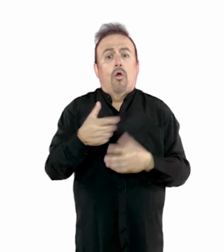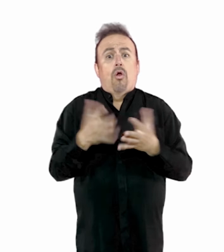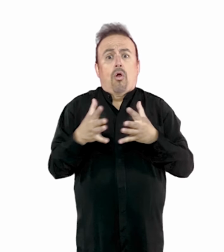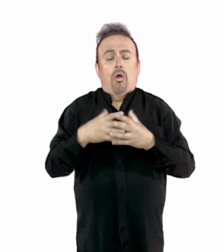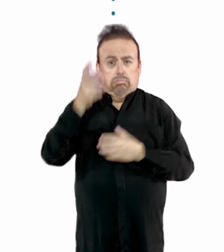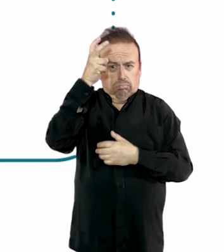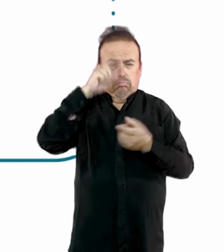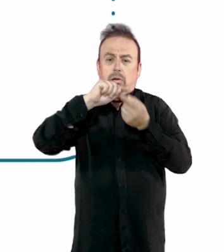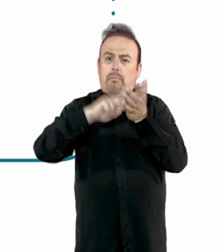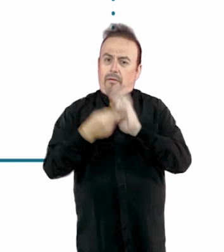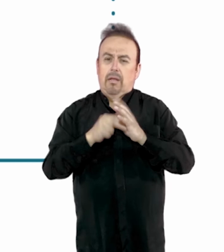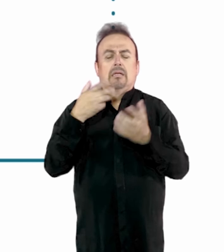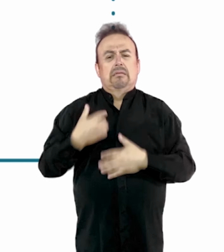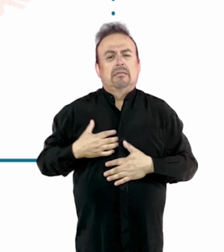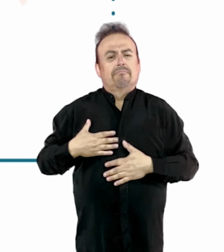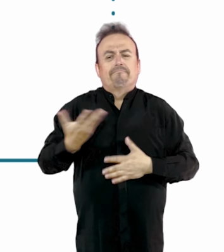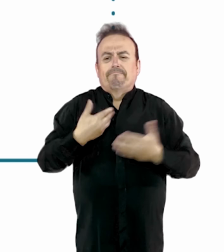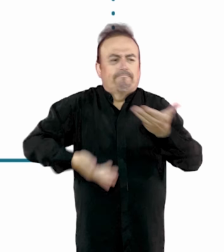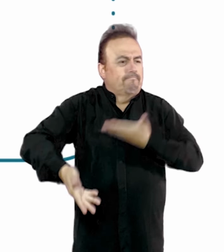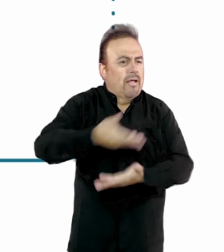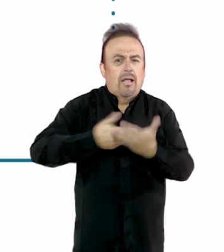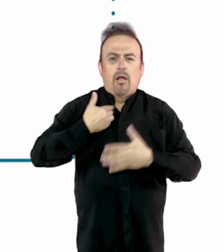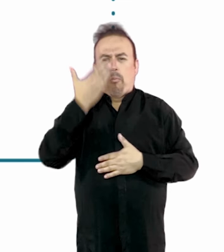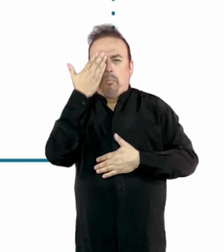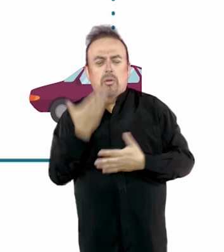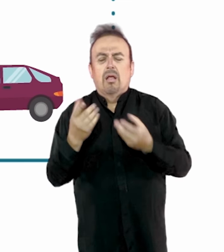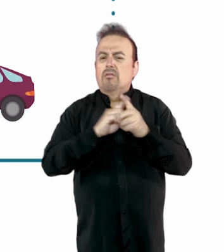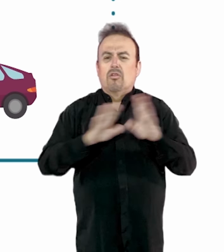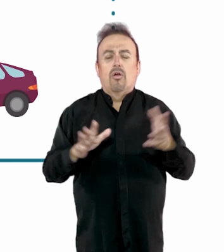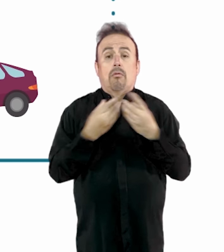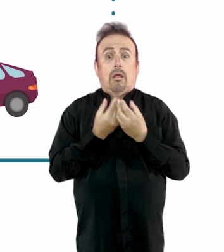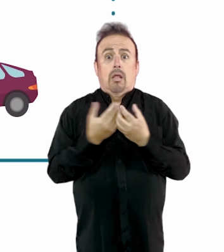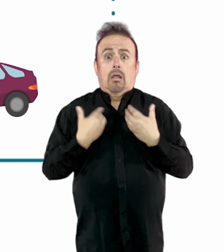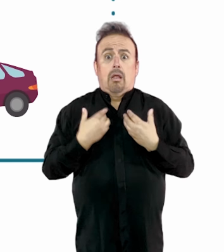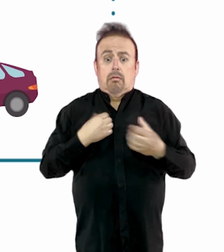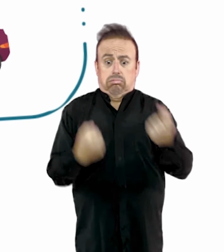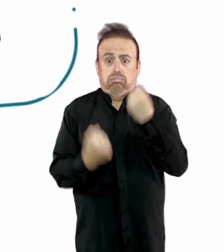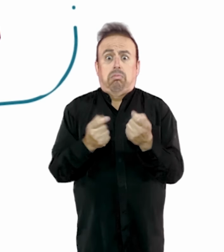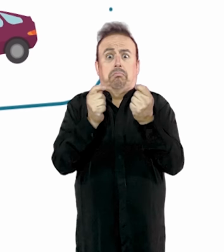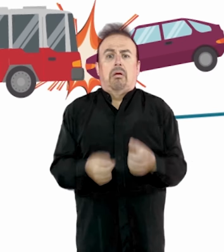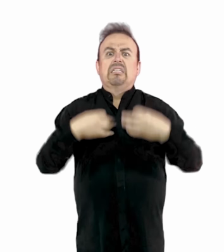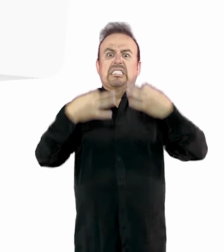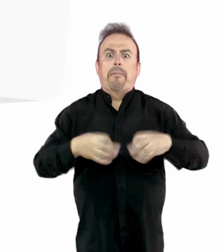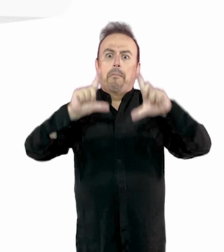alteraciones cognitivas, afectivas y comportamentales. Disminuyen la capacidad para la conducción segura.